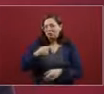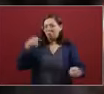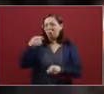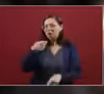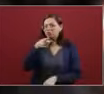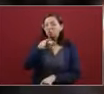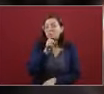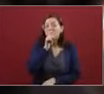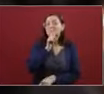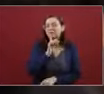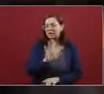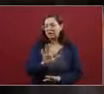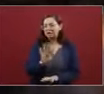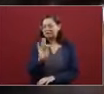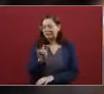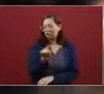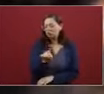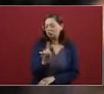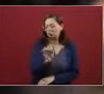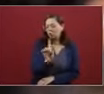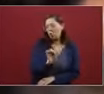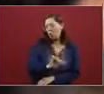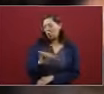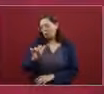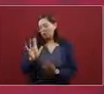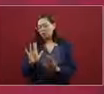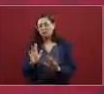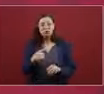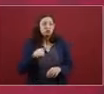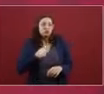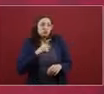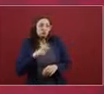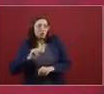se publicó. Sí, pero no es cierto. ¿Sí?